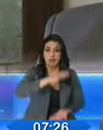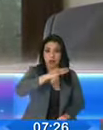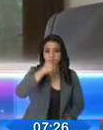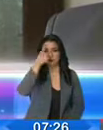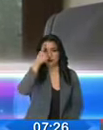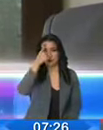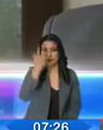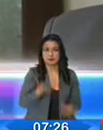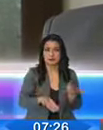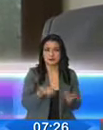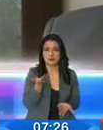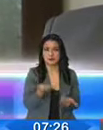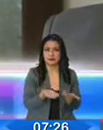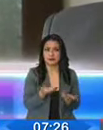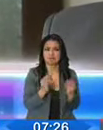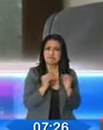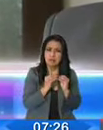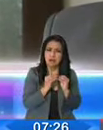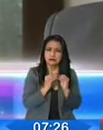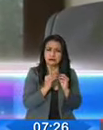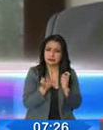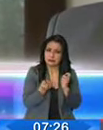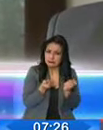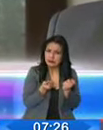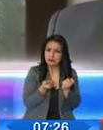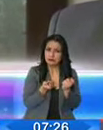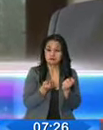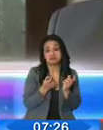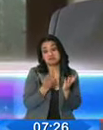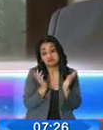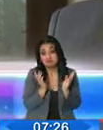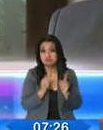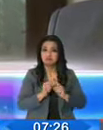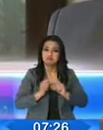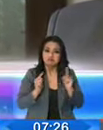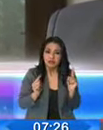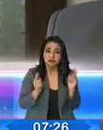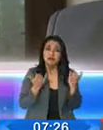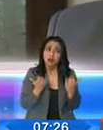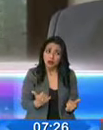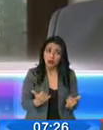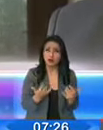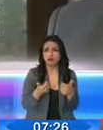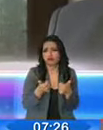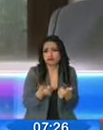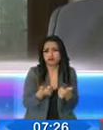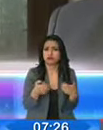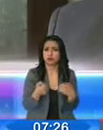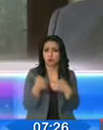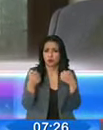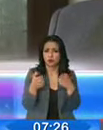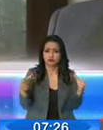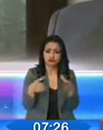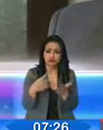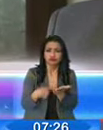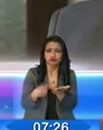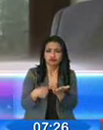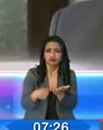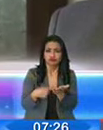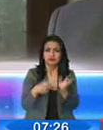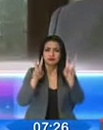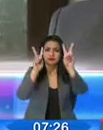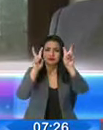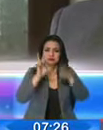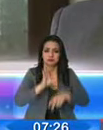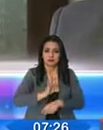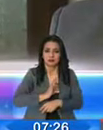poco más rigurosa, más conservadora. Pero, dadas las circunstancias, analizamos nosotros técnicamente